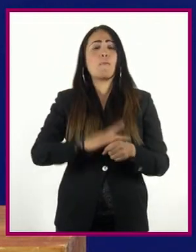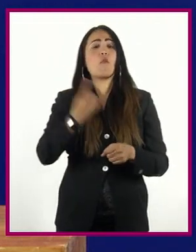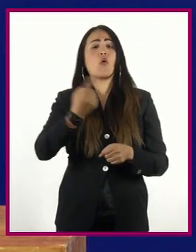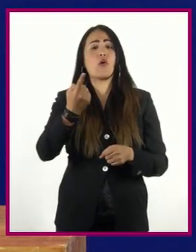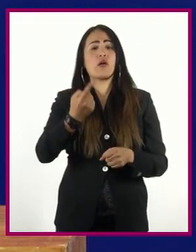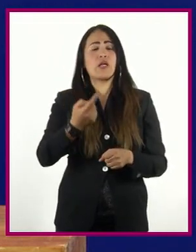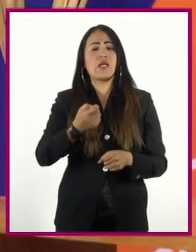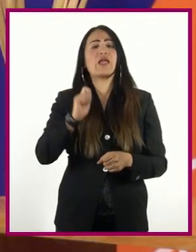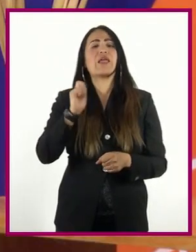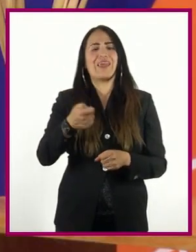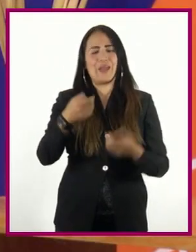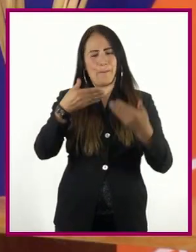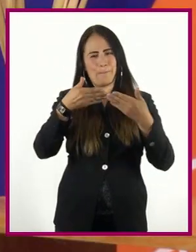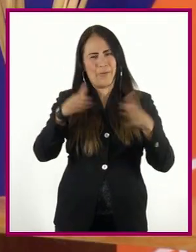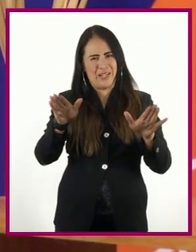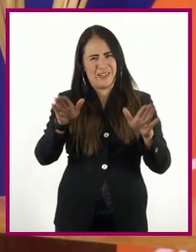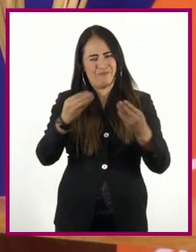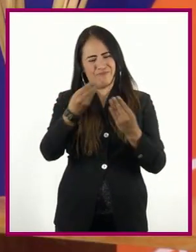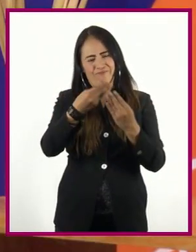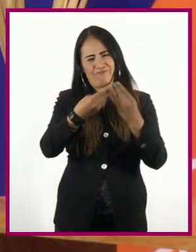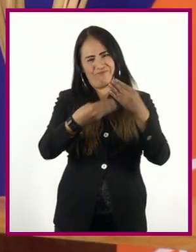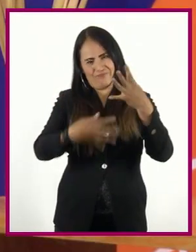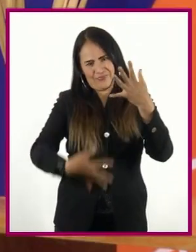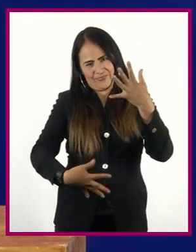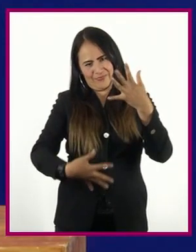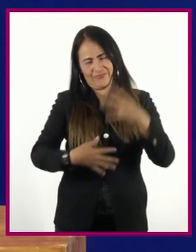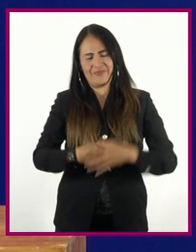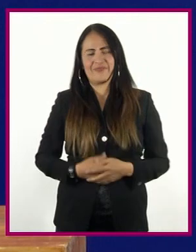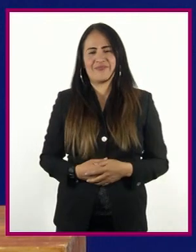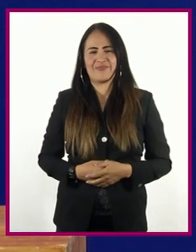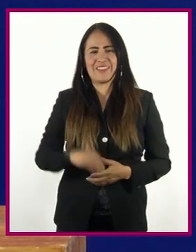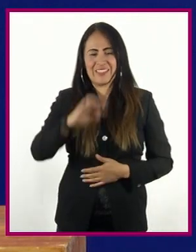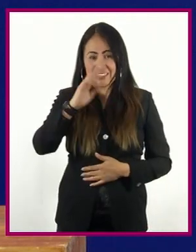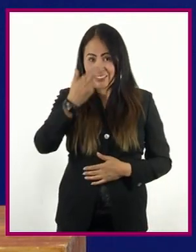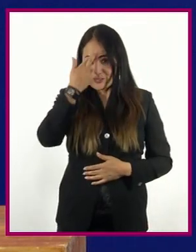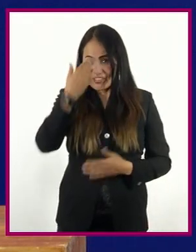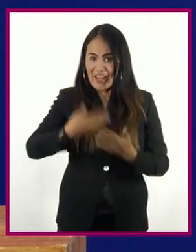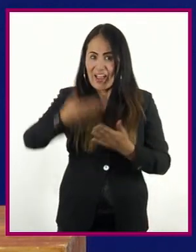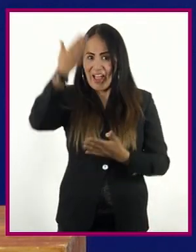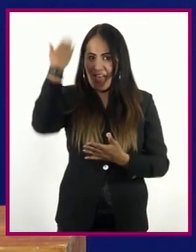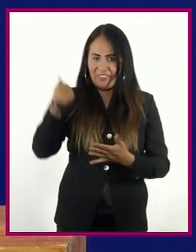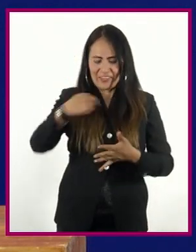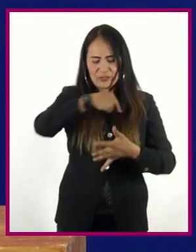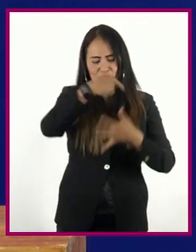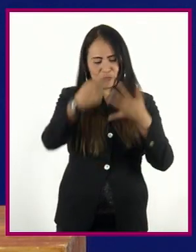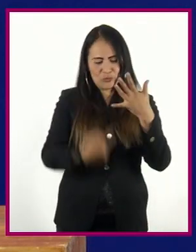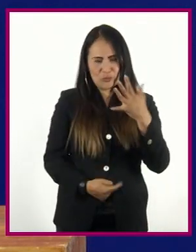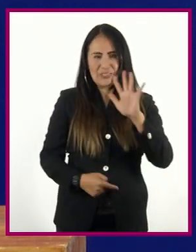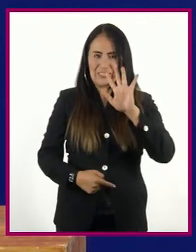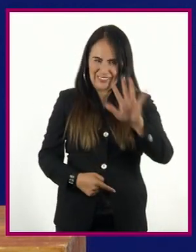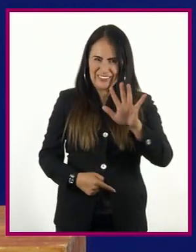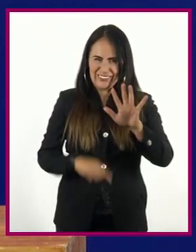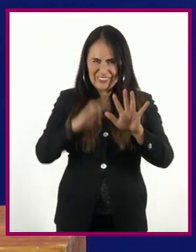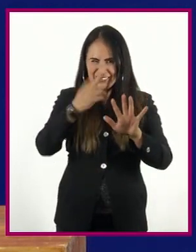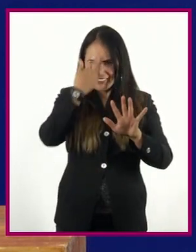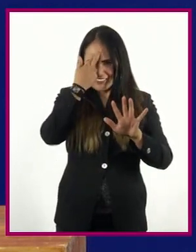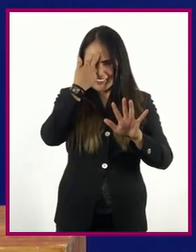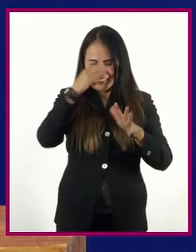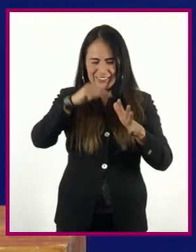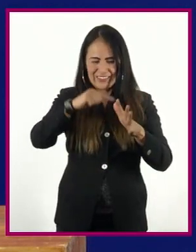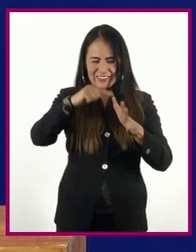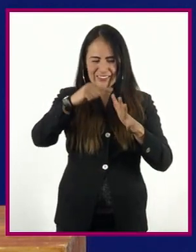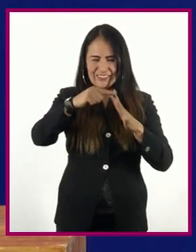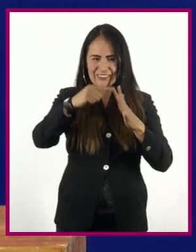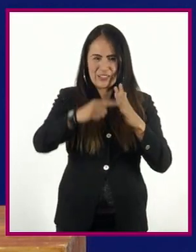una pregunta abierta. ¿Recuerdan los diferentes casos de entrevistas que analizamos al principio? ¿En qué tipo